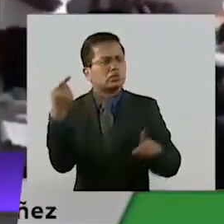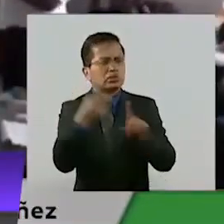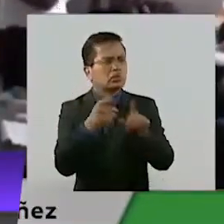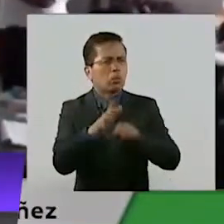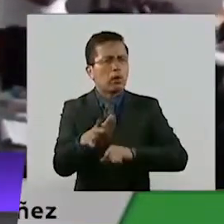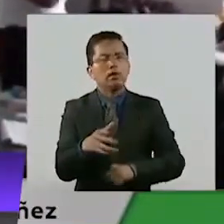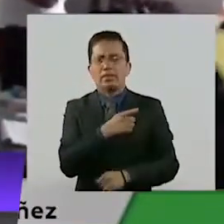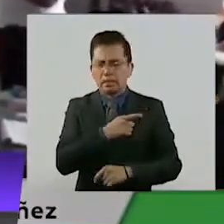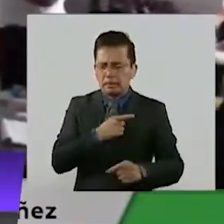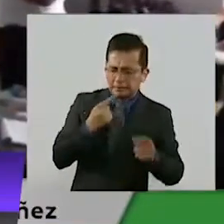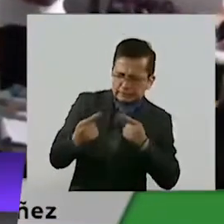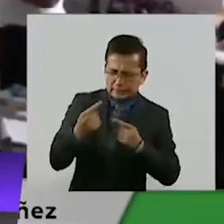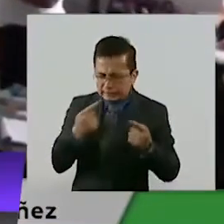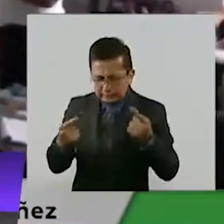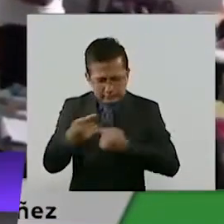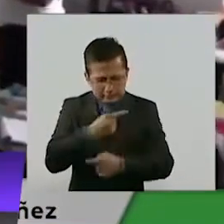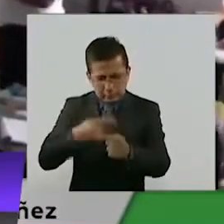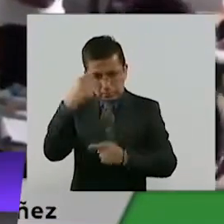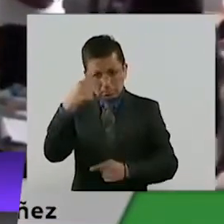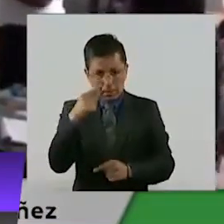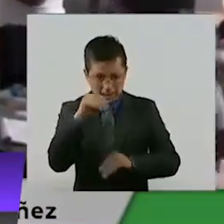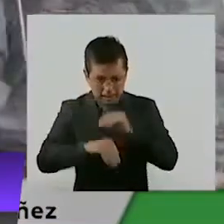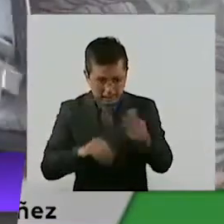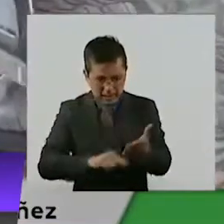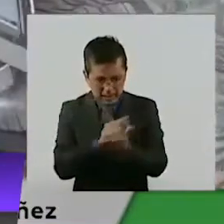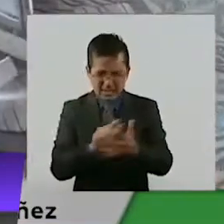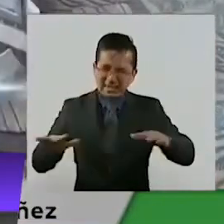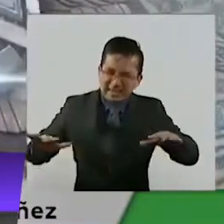marco jurídico en favor de la niñez.